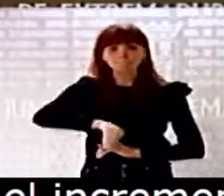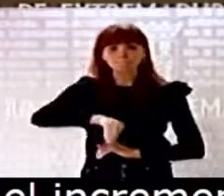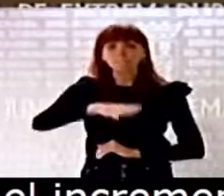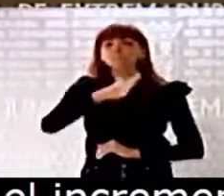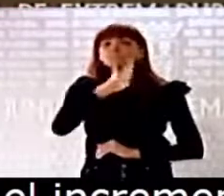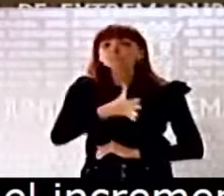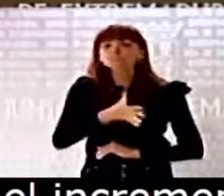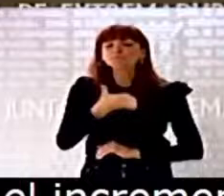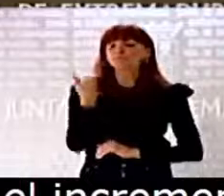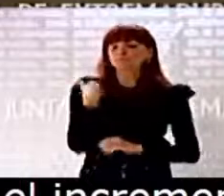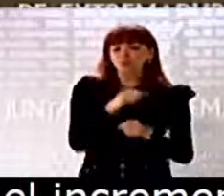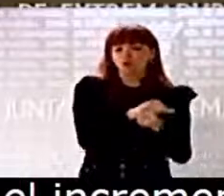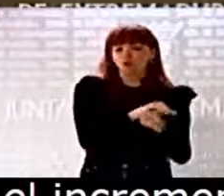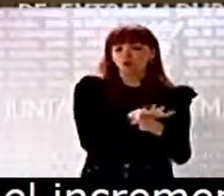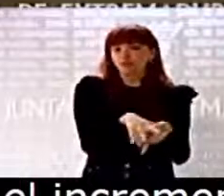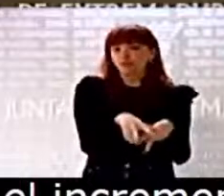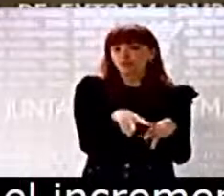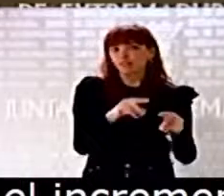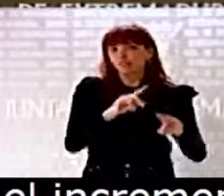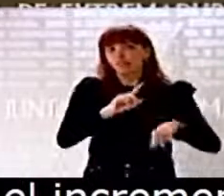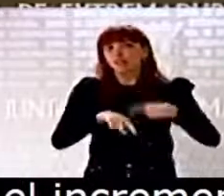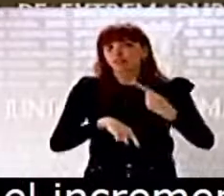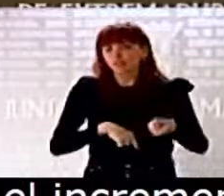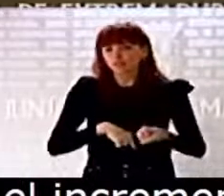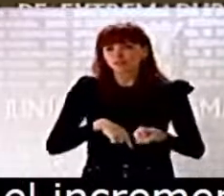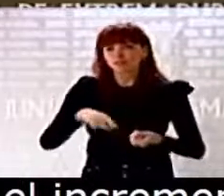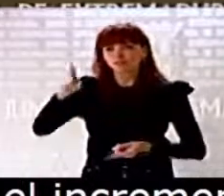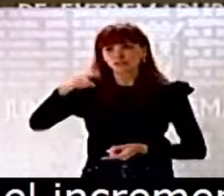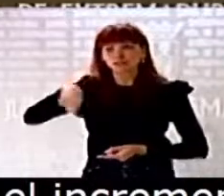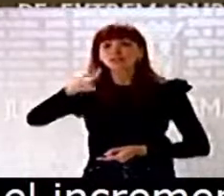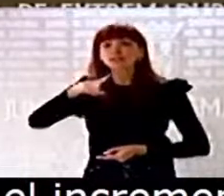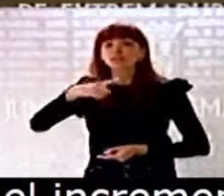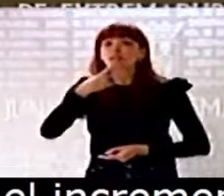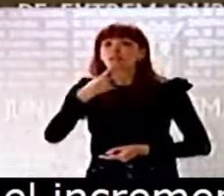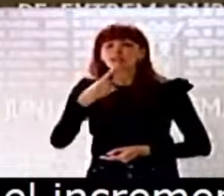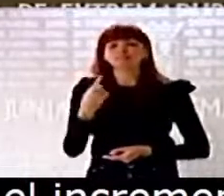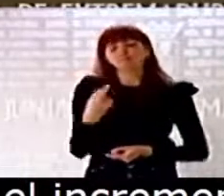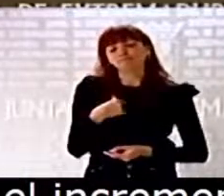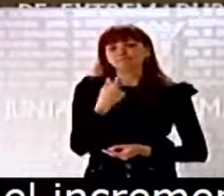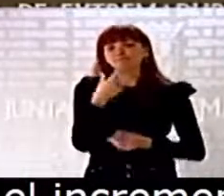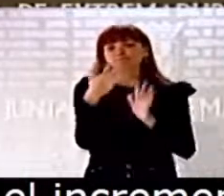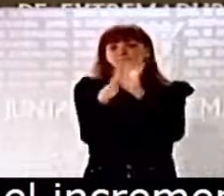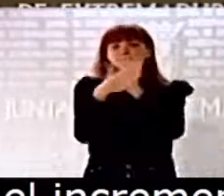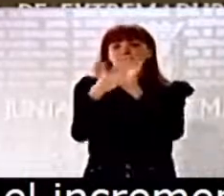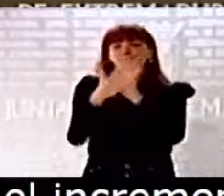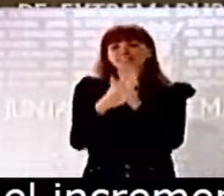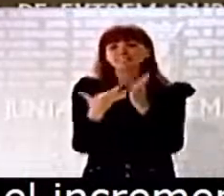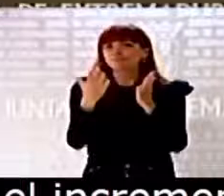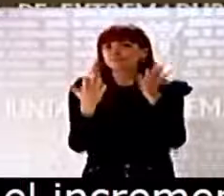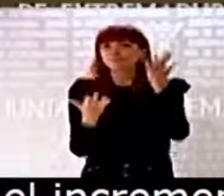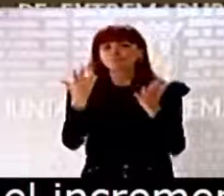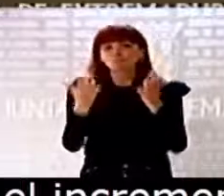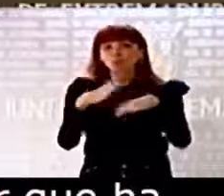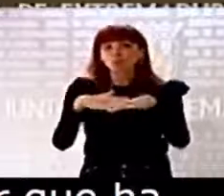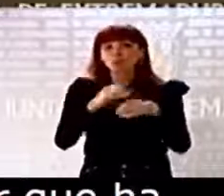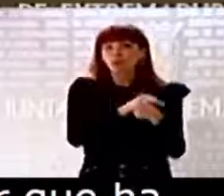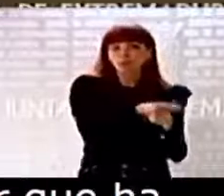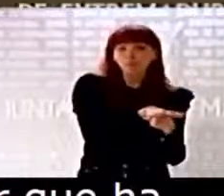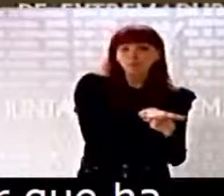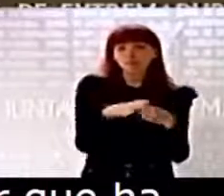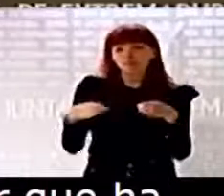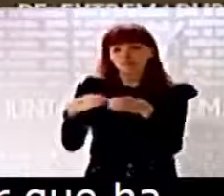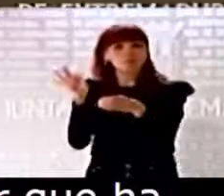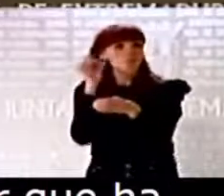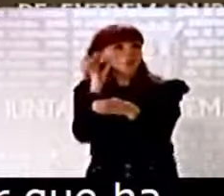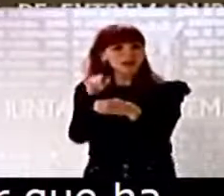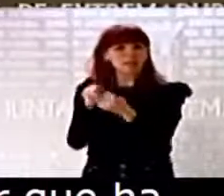la COVID-19. Me han oído decir muchas veces que la COVID-19 ha situado a las mujeres en una situación de mayor vulnerabilidad,